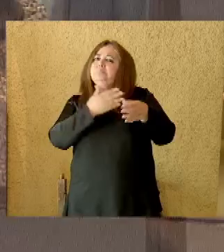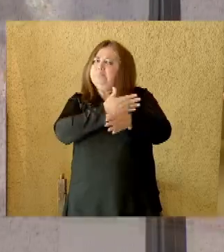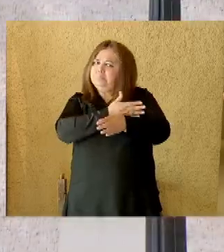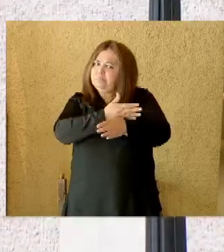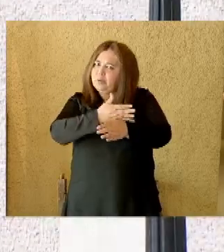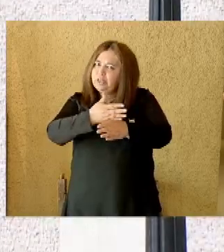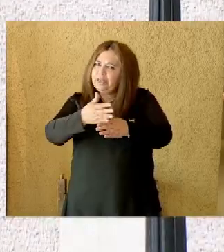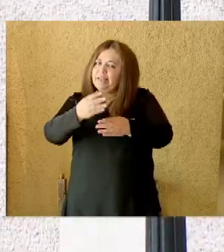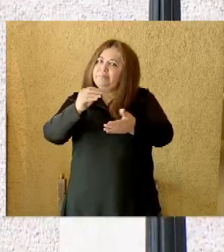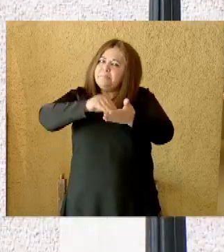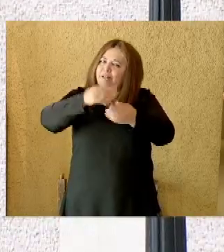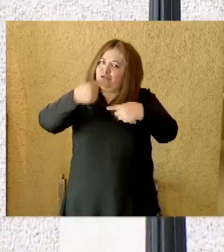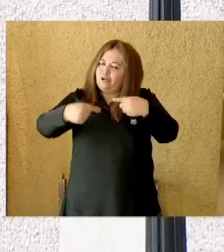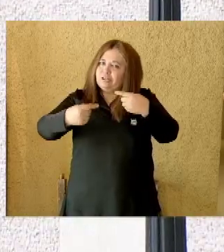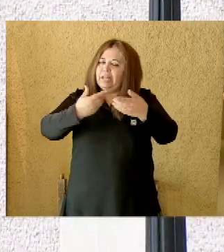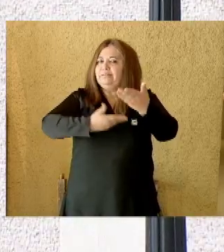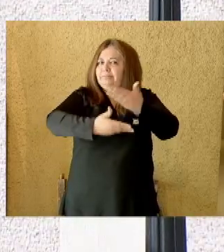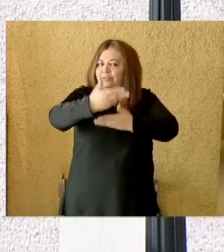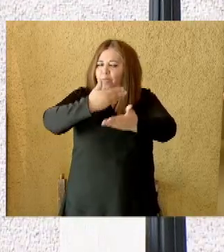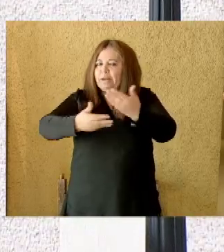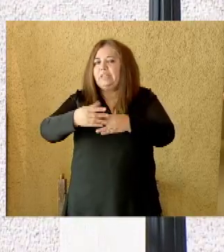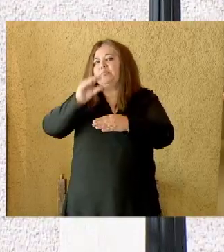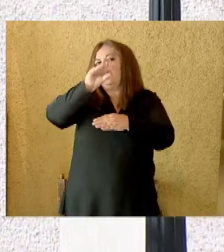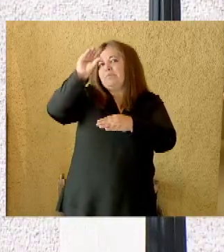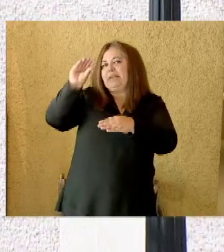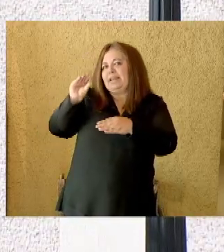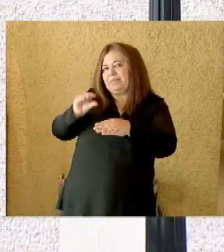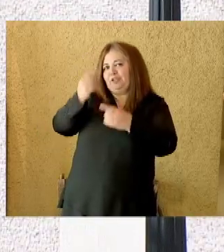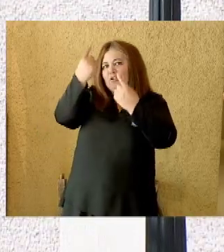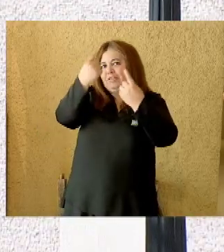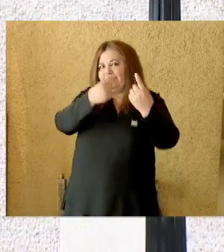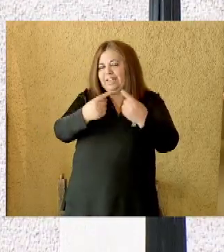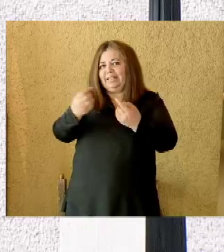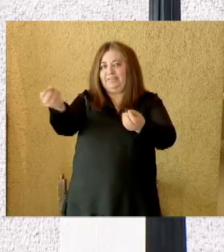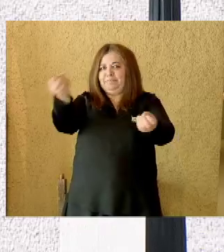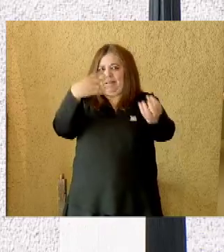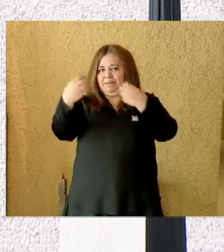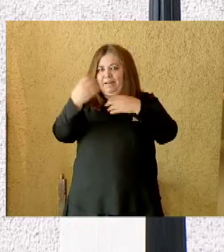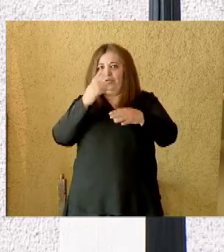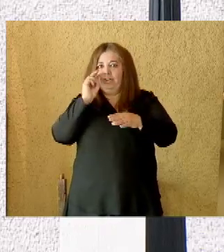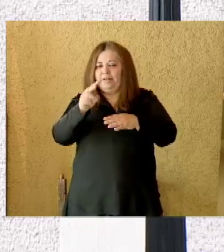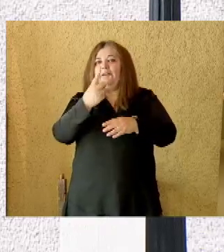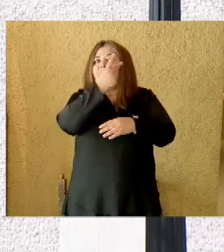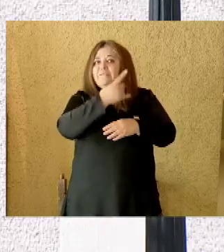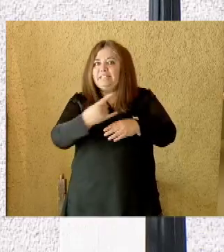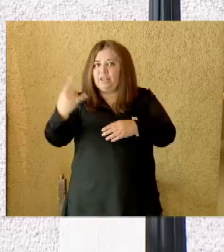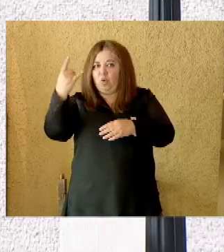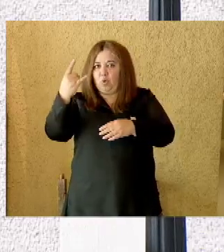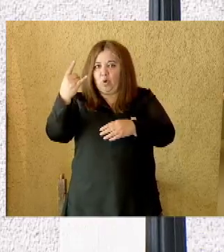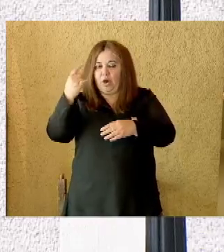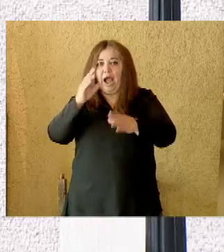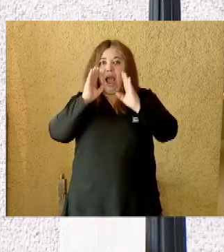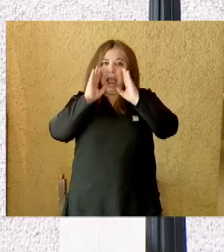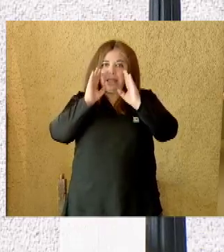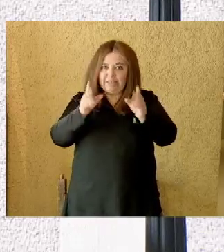compartiendo con ustedes material que llega desde distintas partes de nuestra provincia, concretamente desde el Valle de Uco. A continuación, atención, porque llega